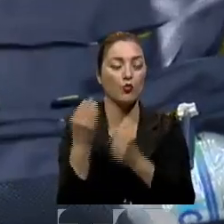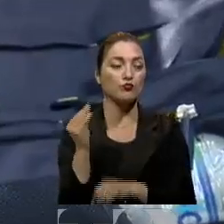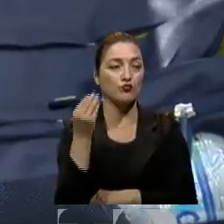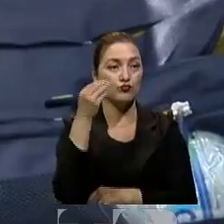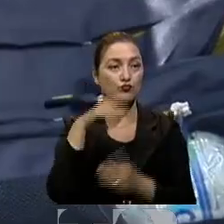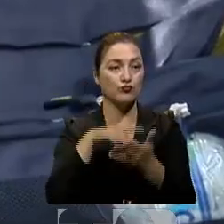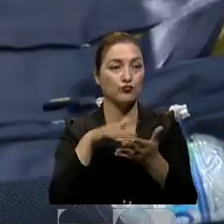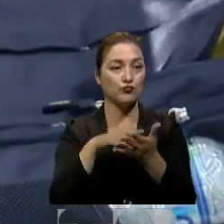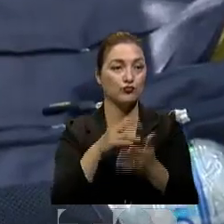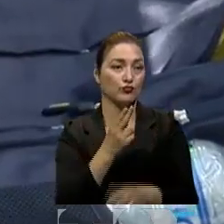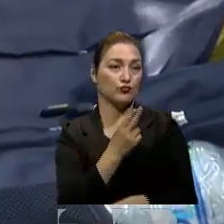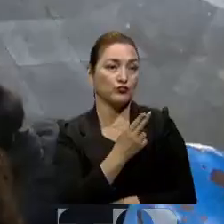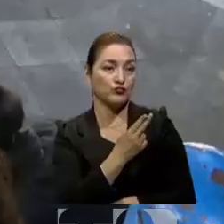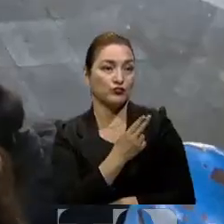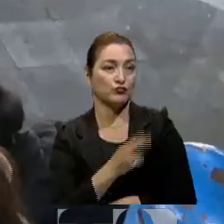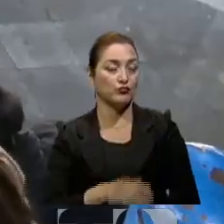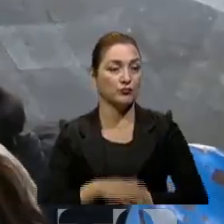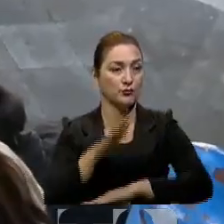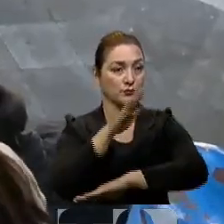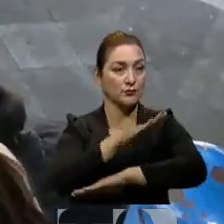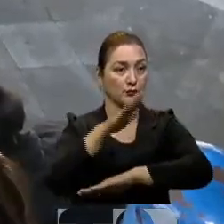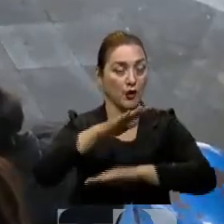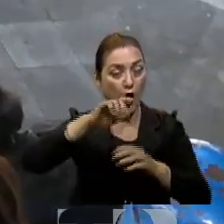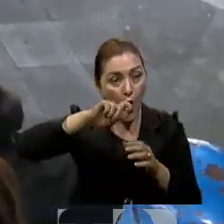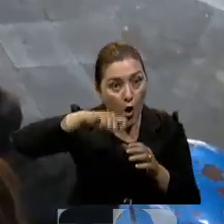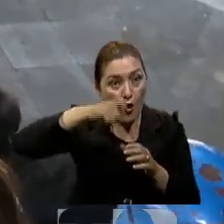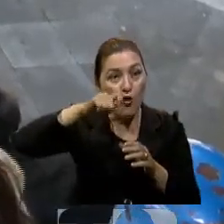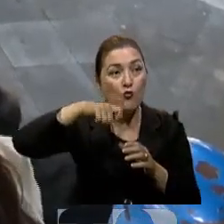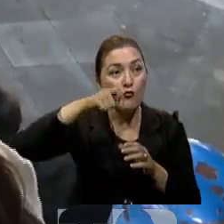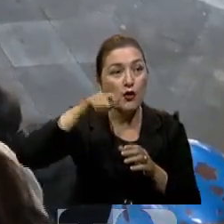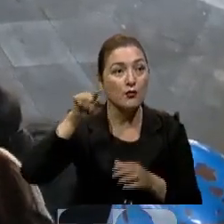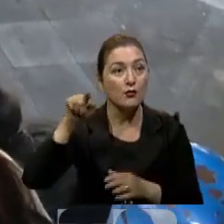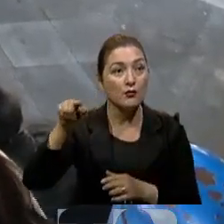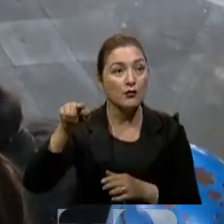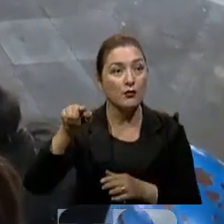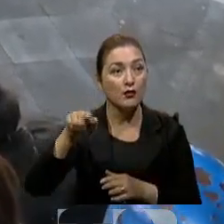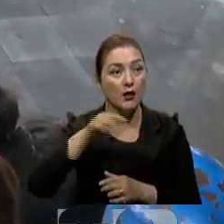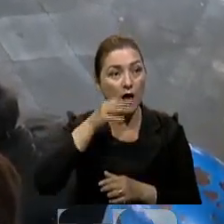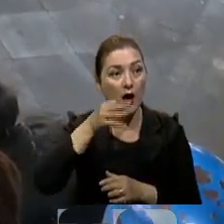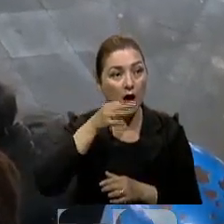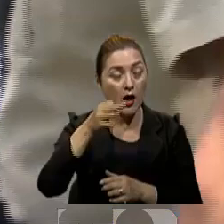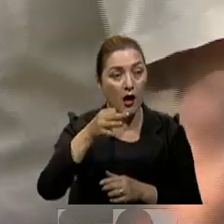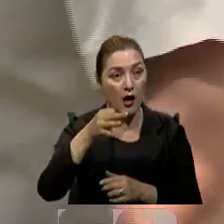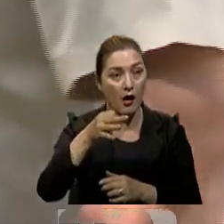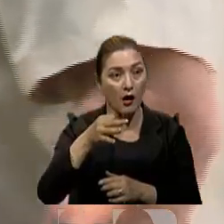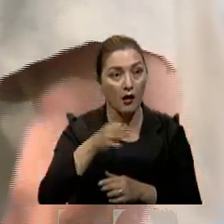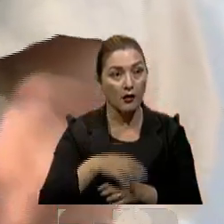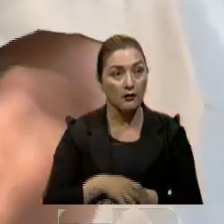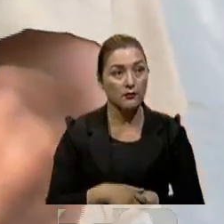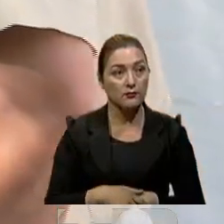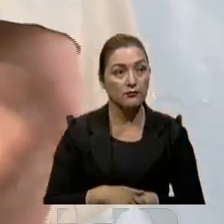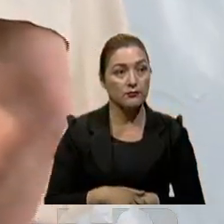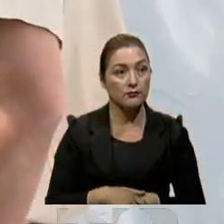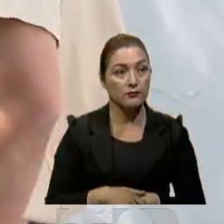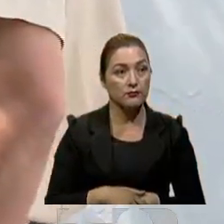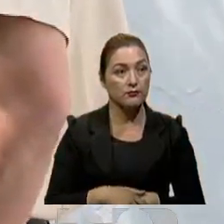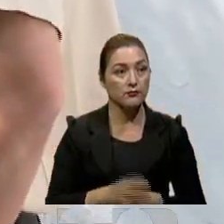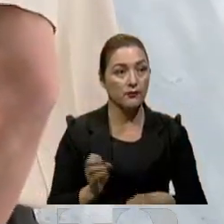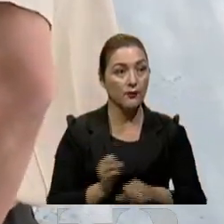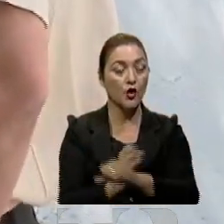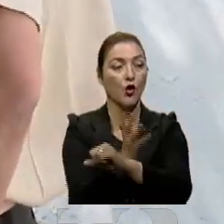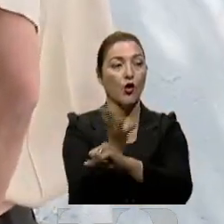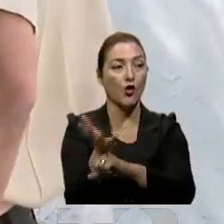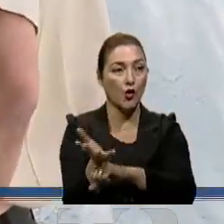estudiantes universitarios. Los alumnos estaban comiendo, pero recibieron una pequeña charla de la policía. Así que nuestra recomendación sobre todo